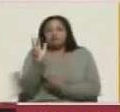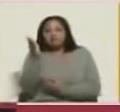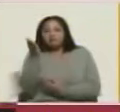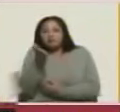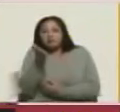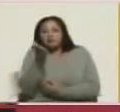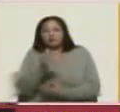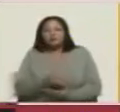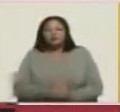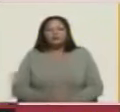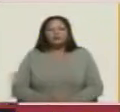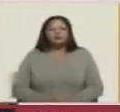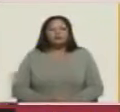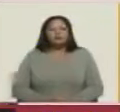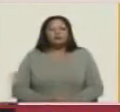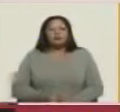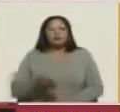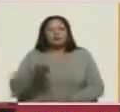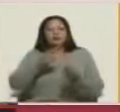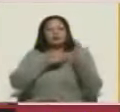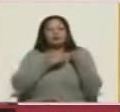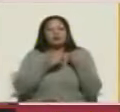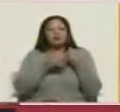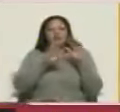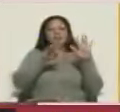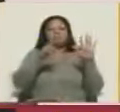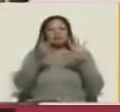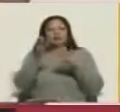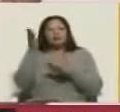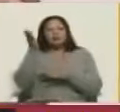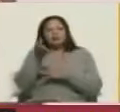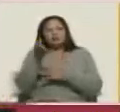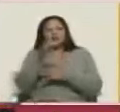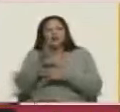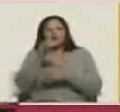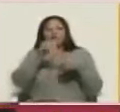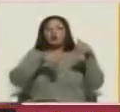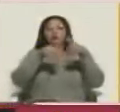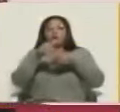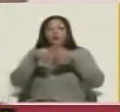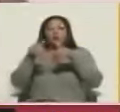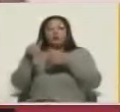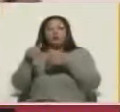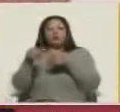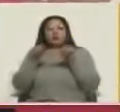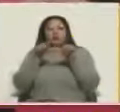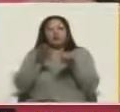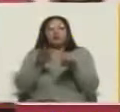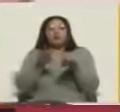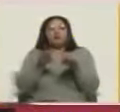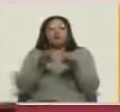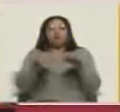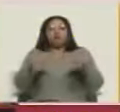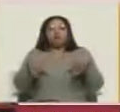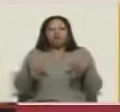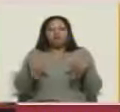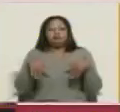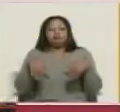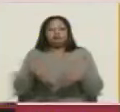una minoría que está representada en el 17% de los votos, quedó casi que aislada.